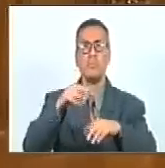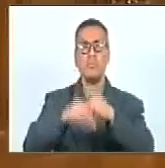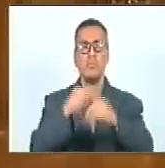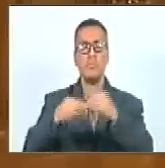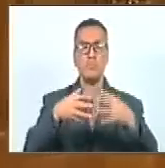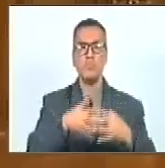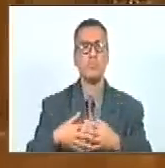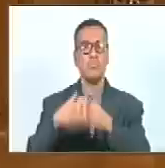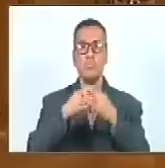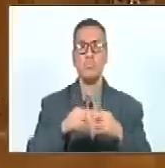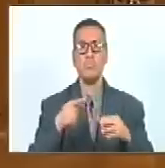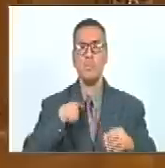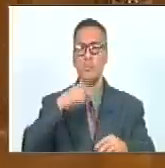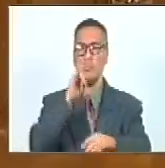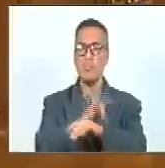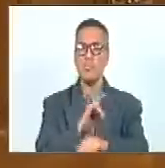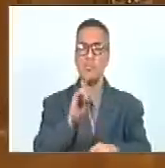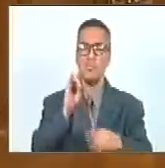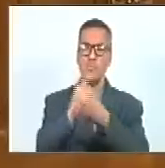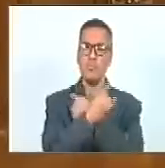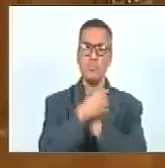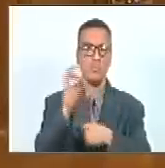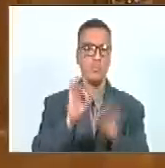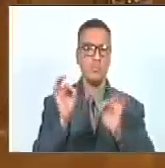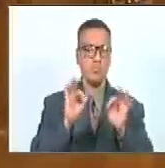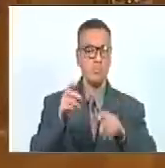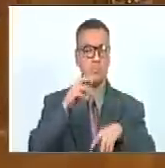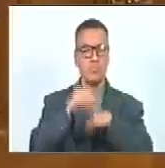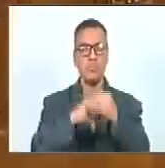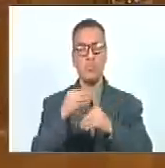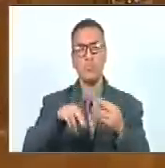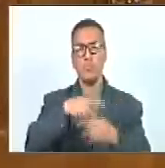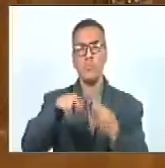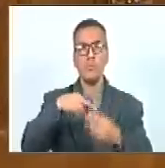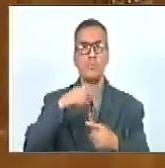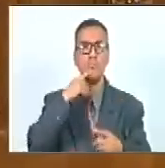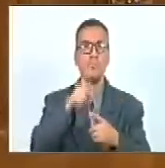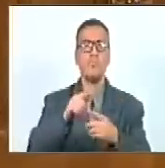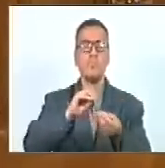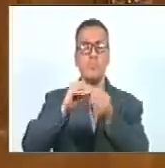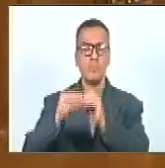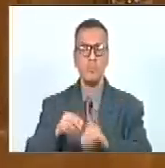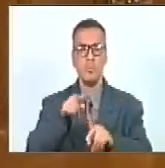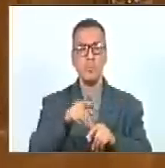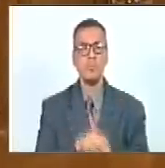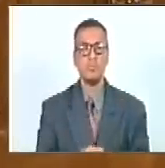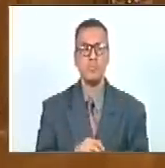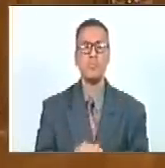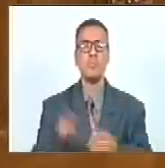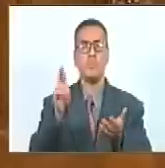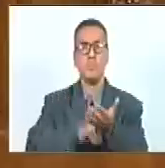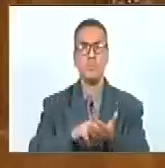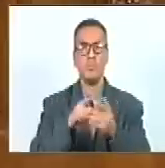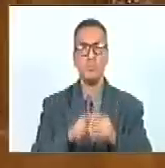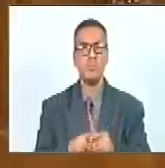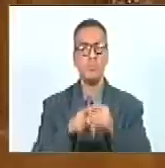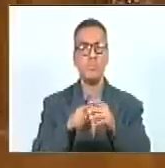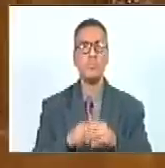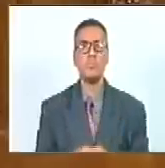Estados Unidos, no podemos engañarnos. Es la contrarrevolución restauradora de volver al